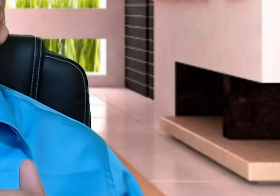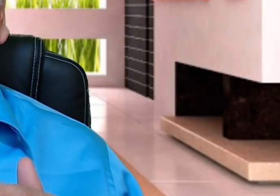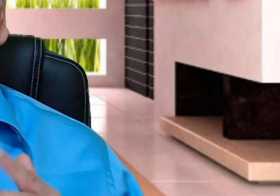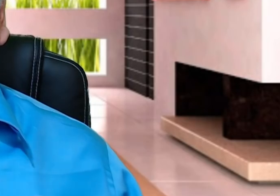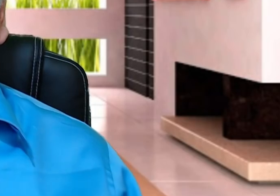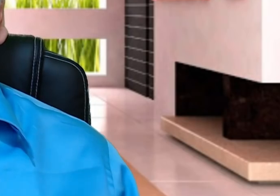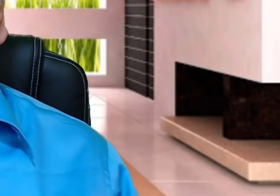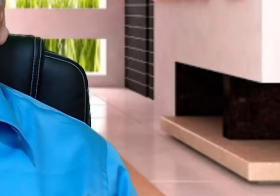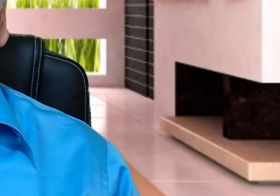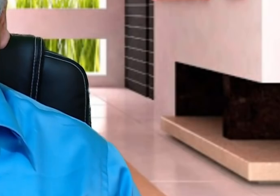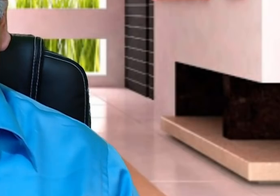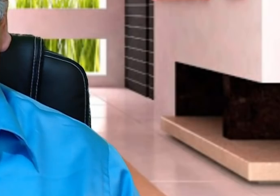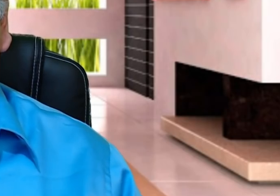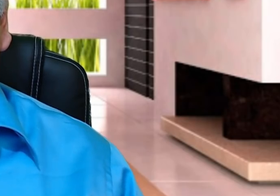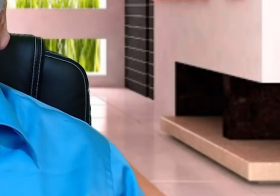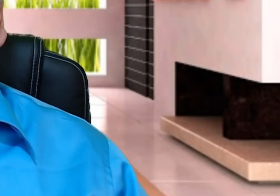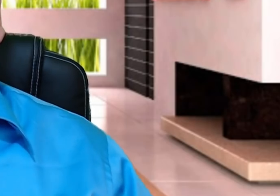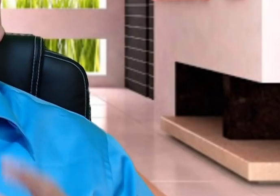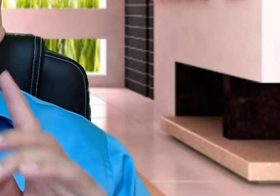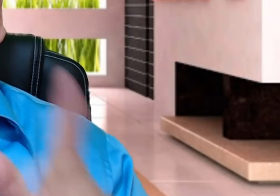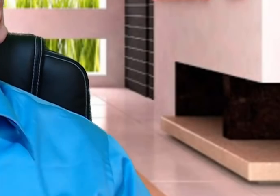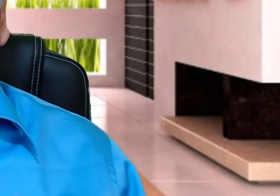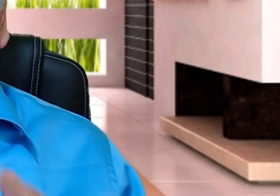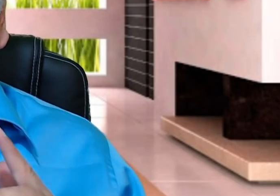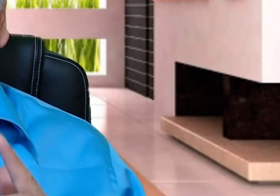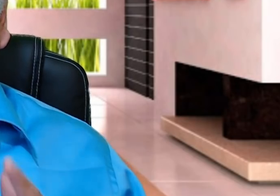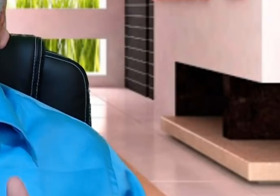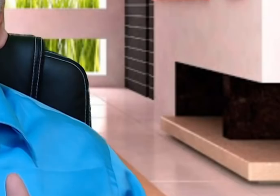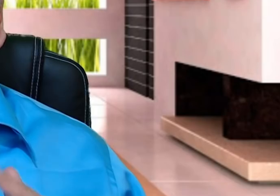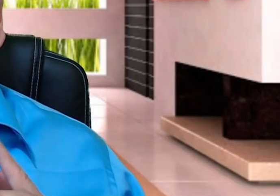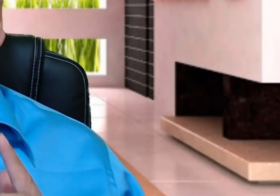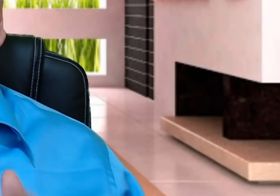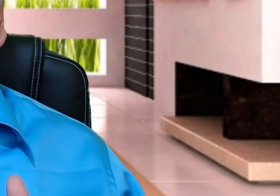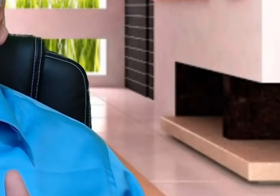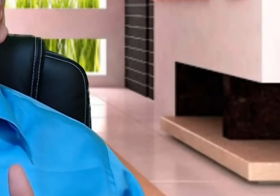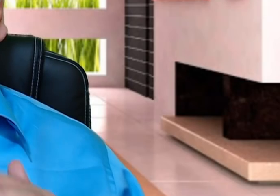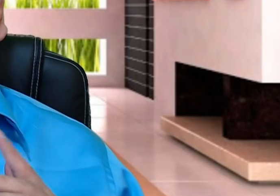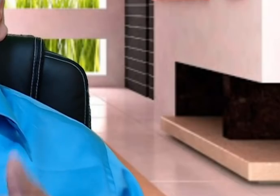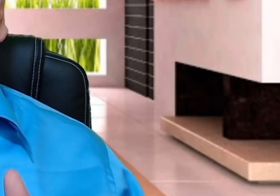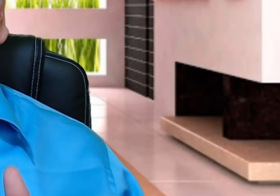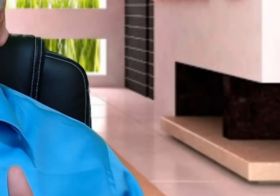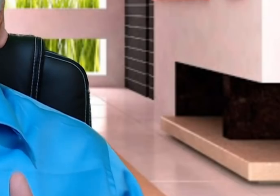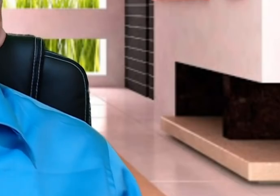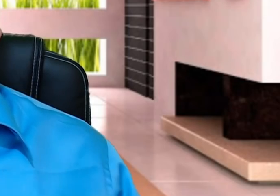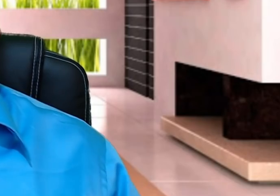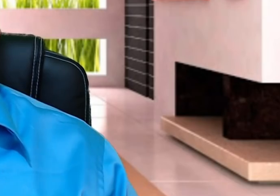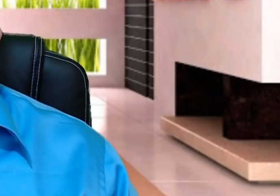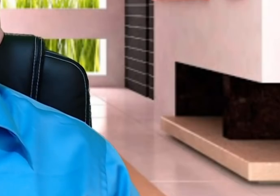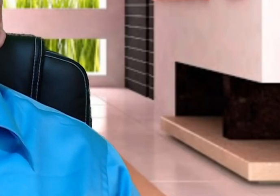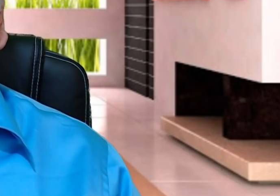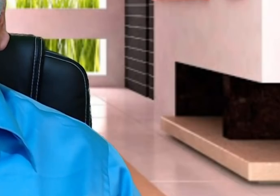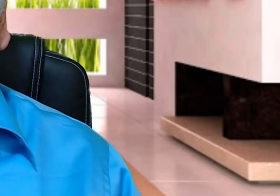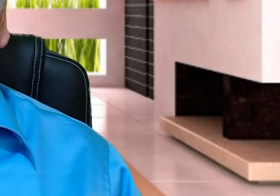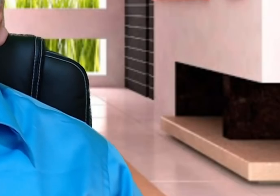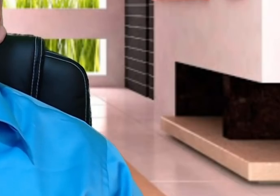gobernador Enrique Alfaro en Jalisco. Pero de todas formas, amigos y amigas, hoy están culpando al gobierno de